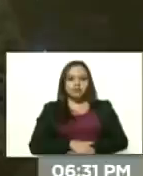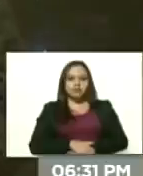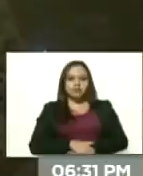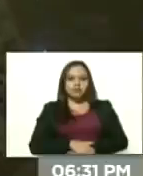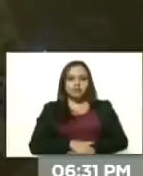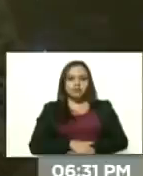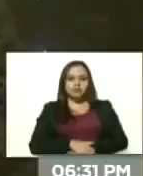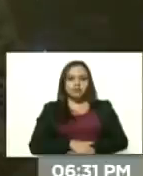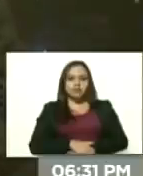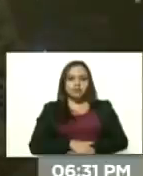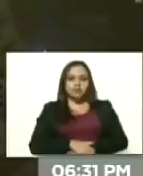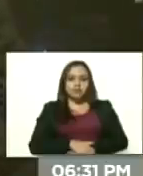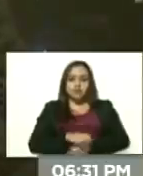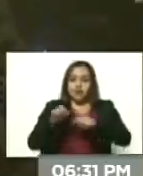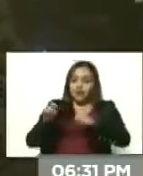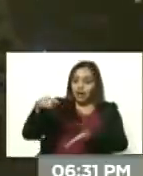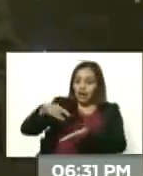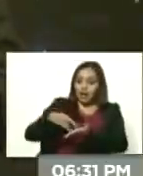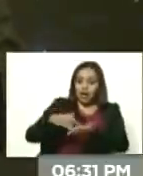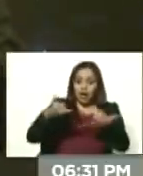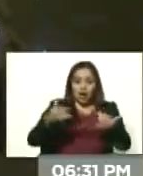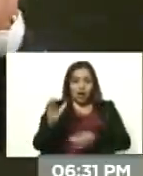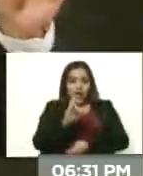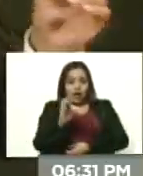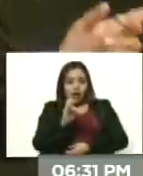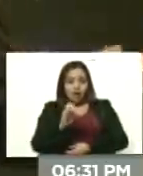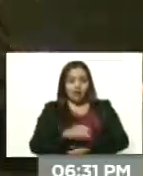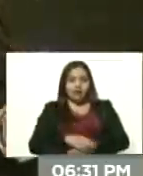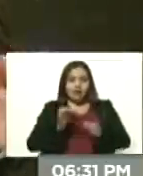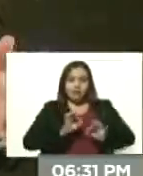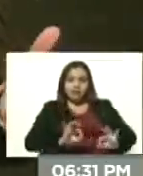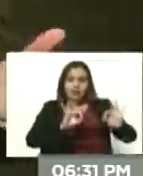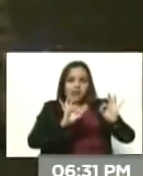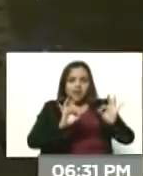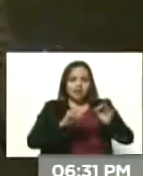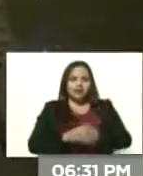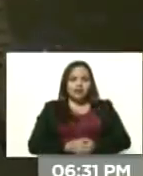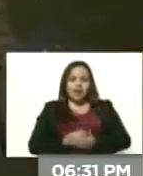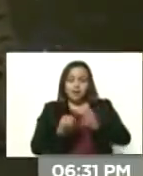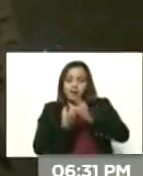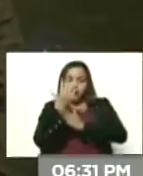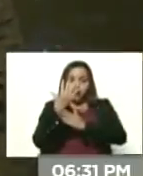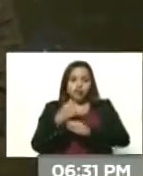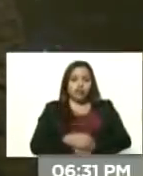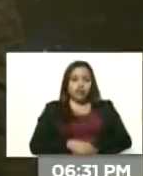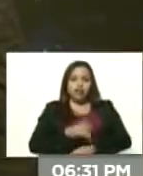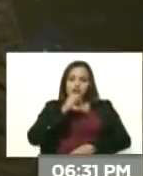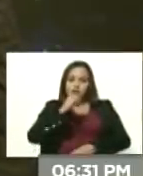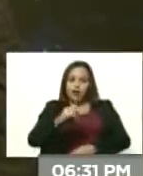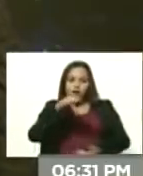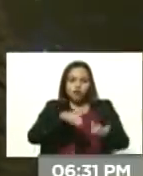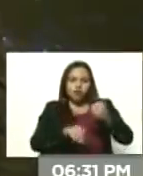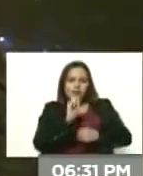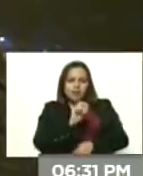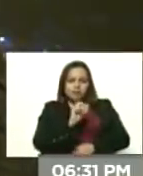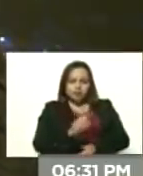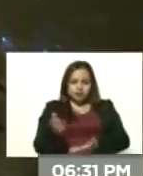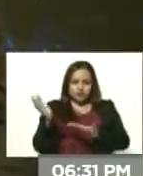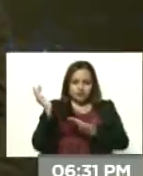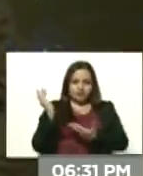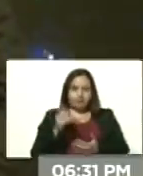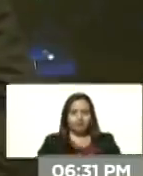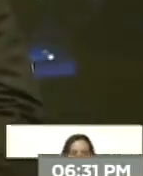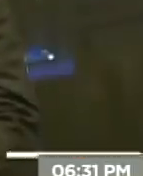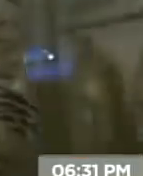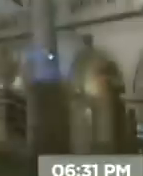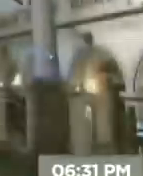y en el estado carabobo nos vamos a la ciudad de caracas específicamente al palacio de miraflores con información de último minuto